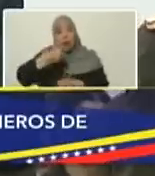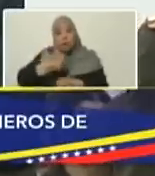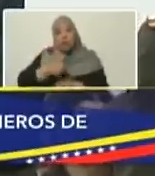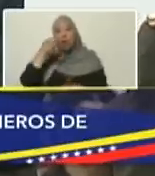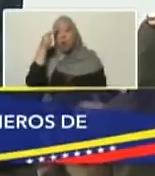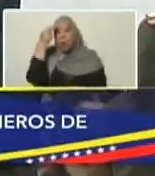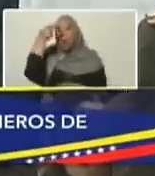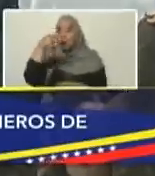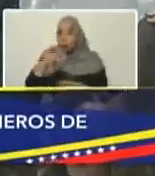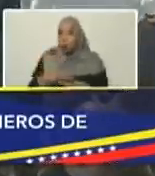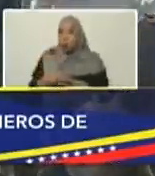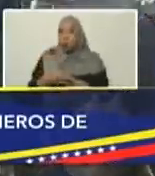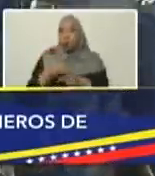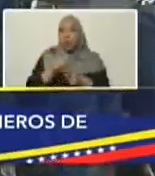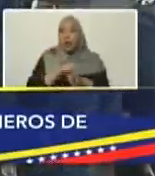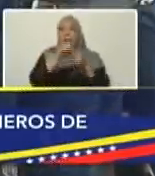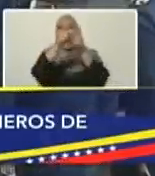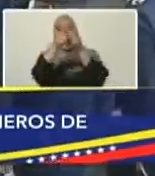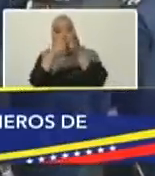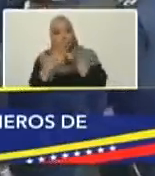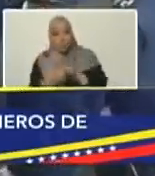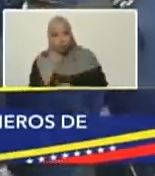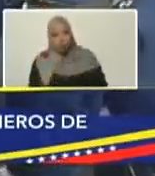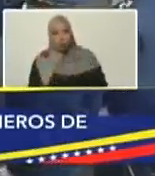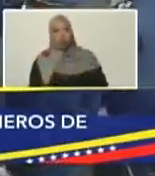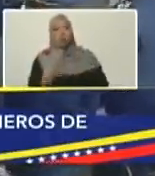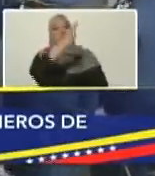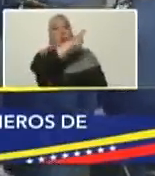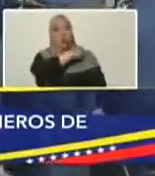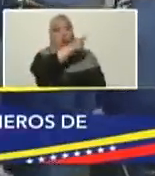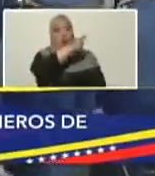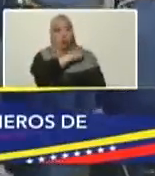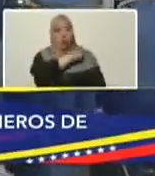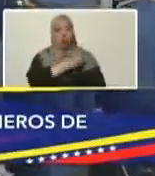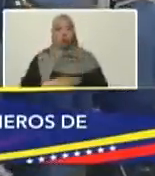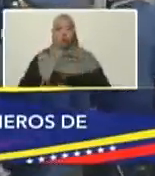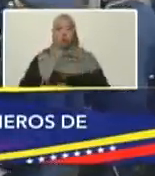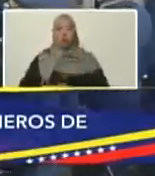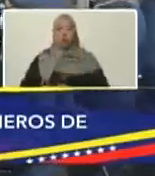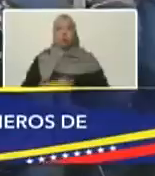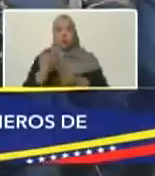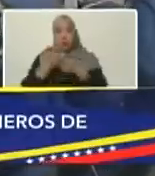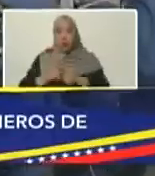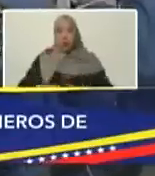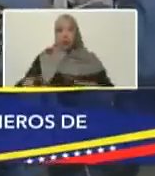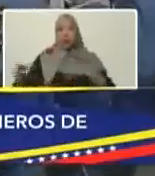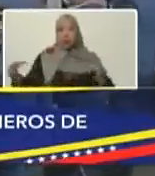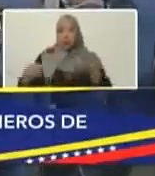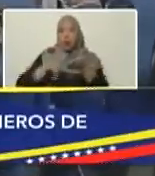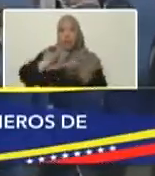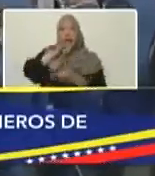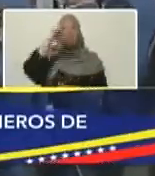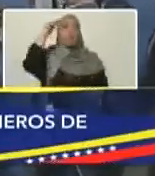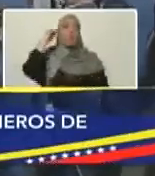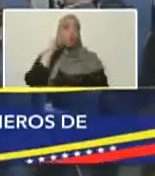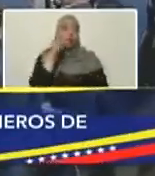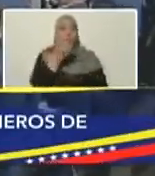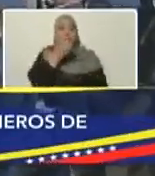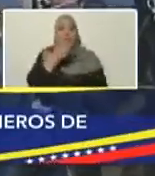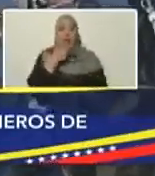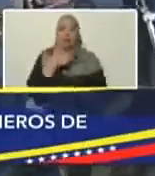oficiales al grado de general de brigada de nuestra gloriosa aviación militar